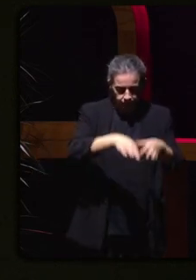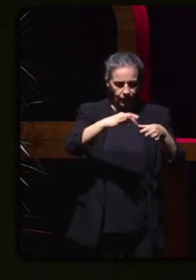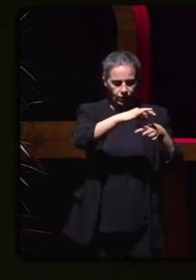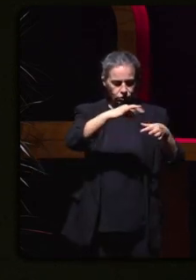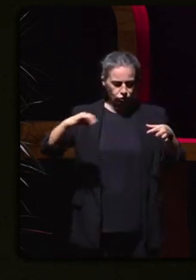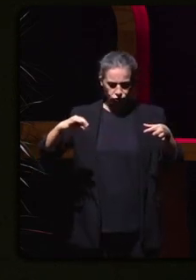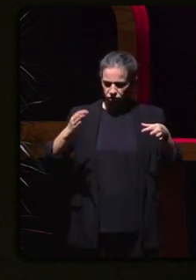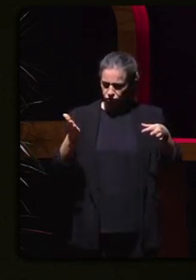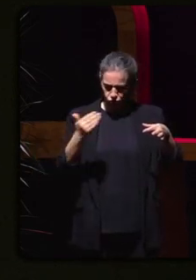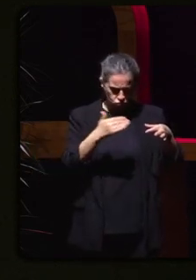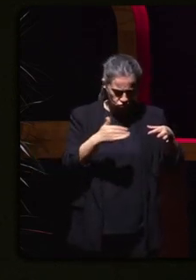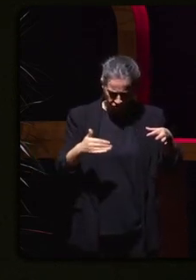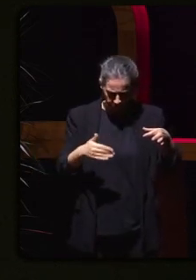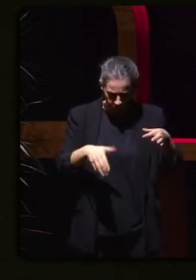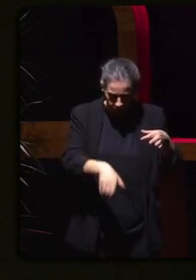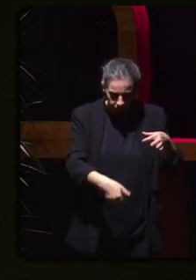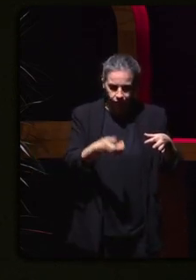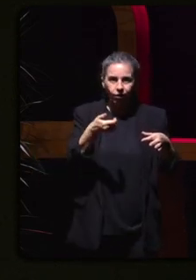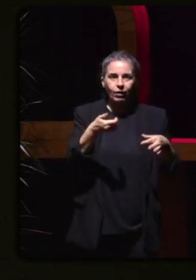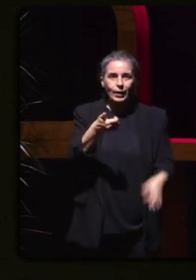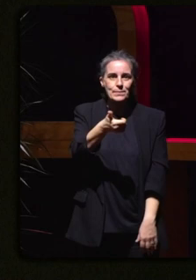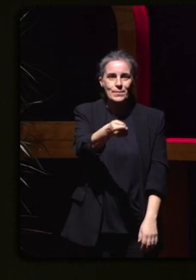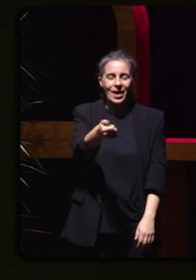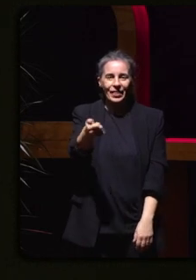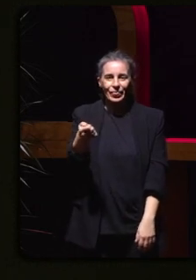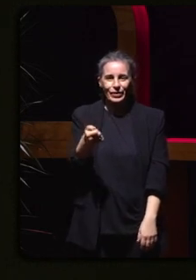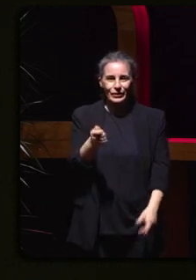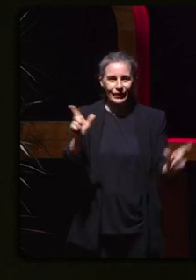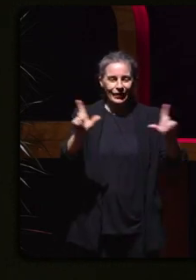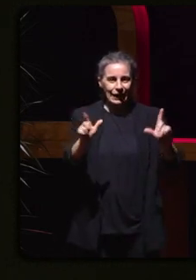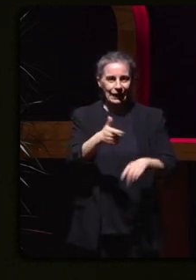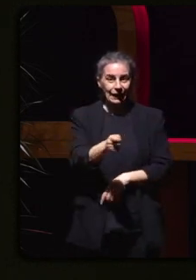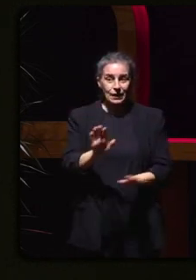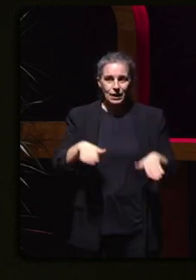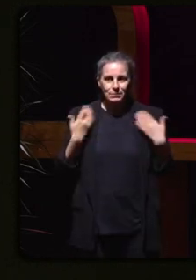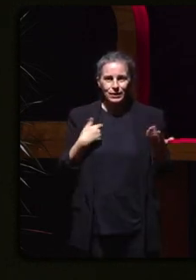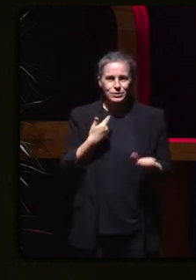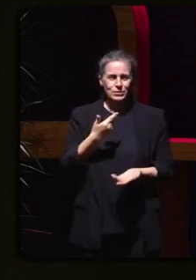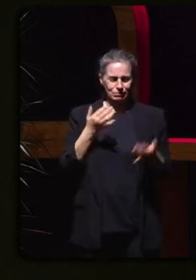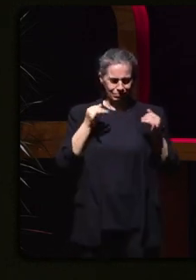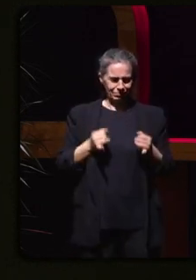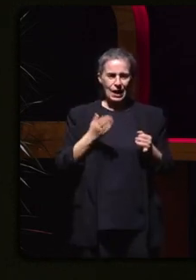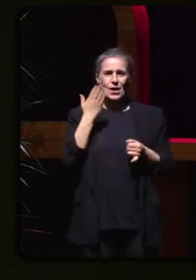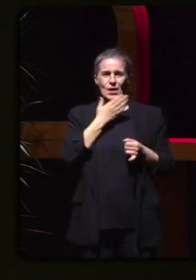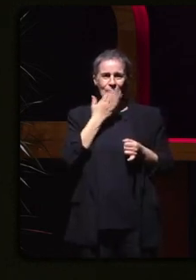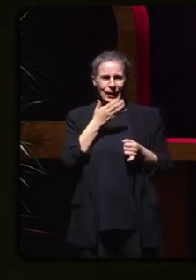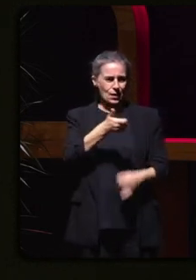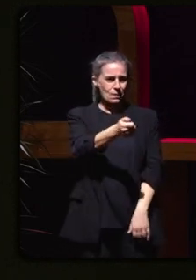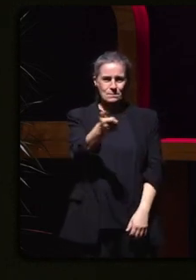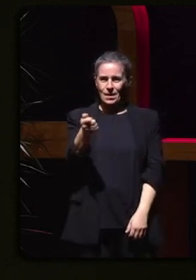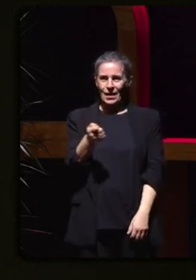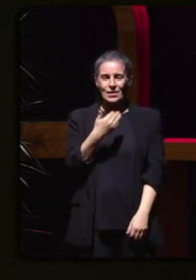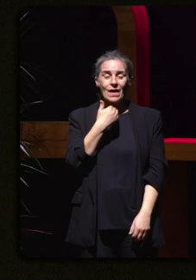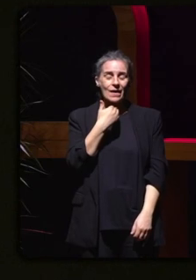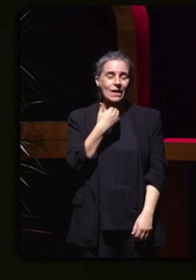el mando de la tele y de repente aparecí en el colegio con el con el mando de la tele todas las chicas llevan